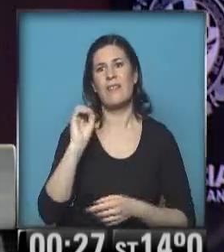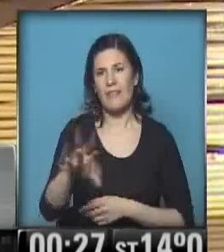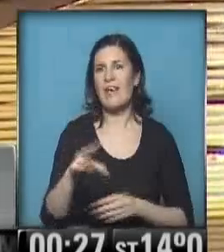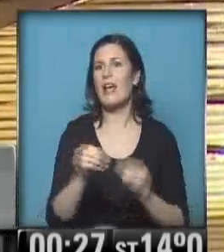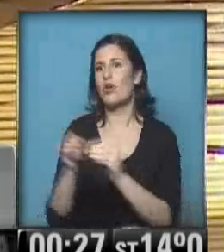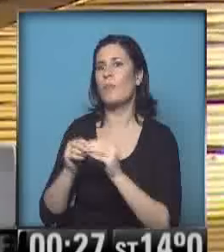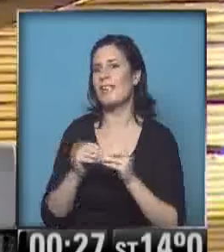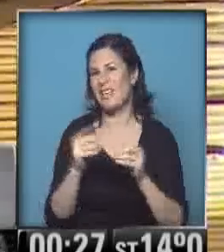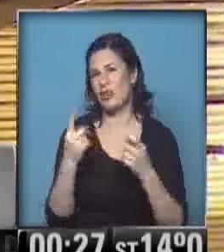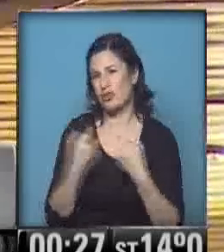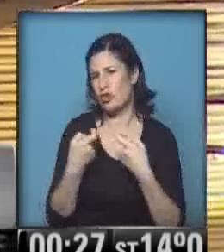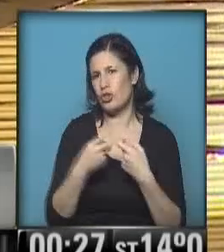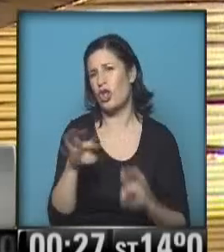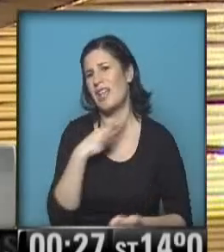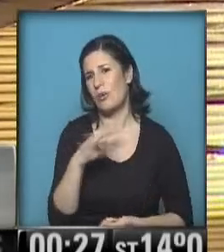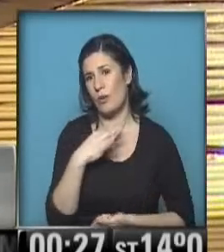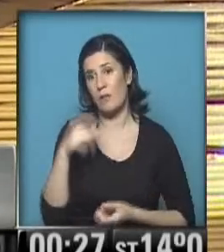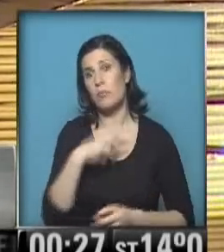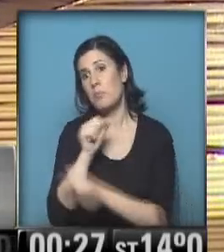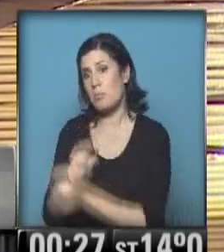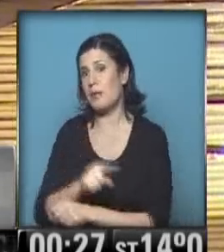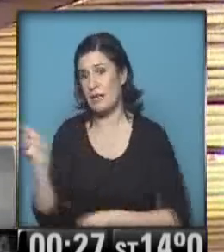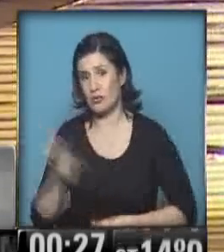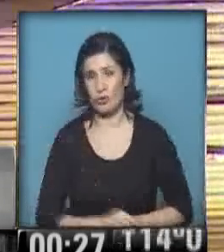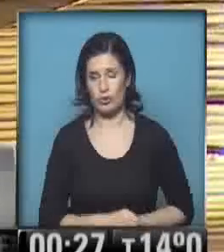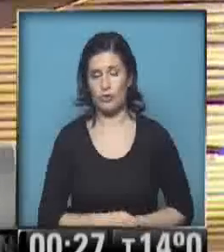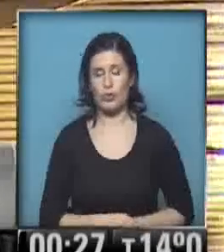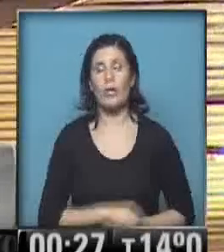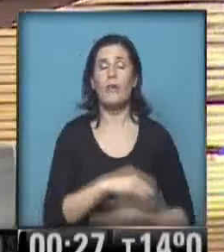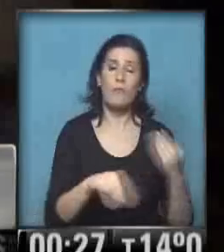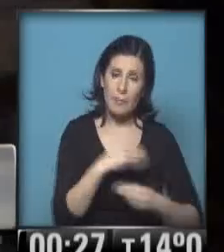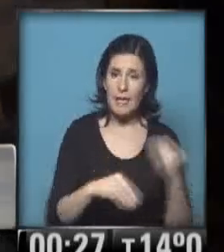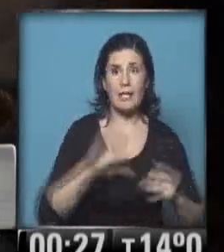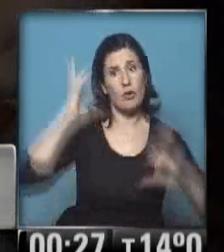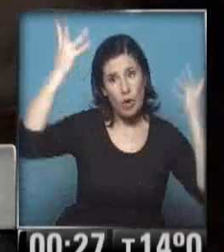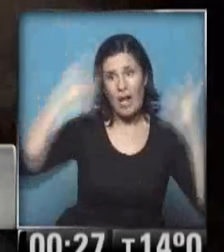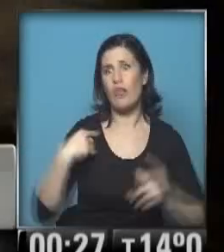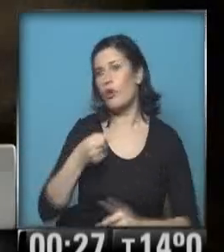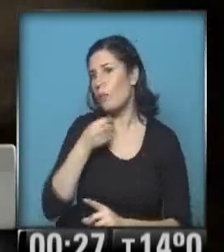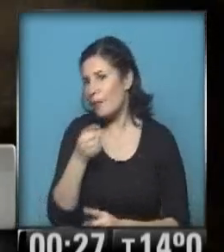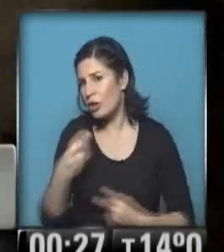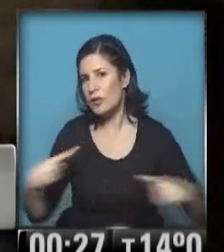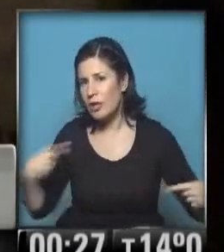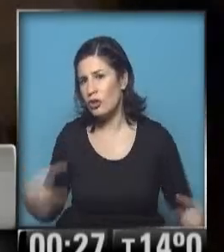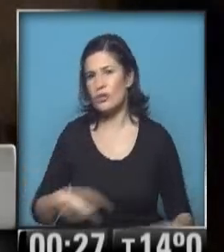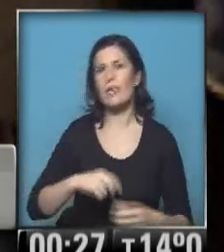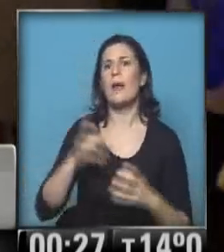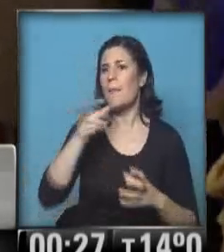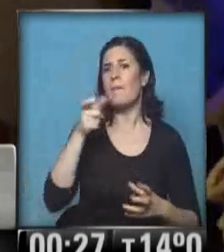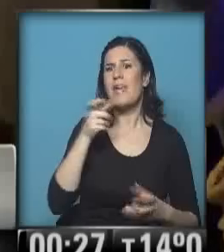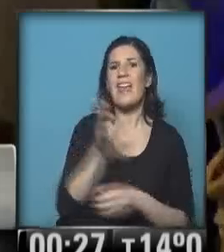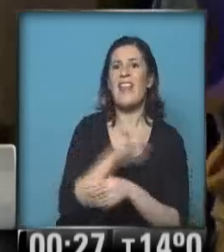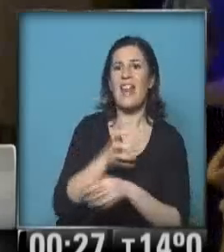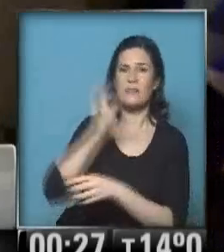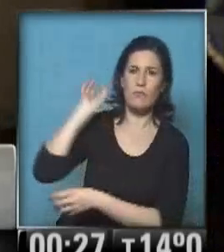quienes habrían sido detenidos. Entre tanto, los familiares indignados con los periodistas arrojaron piedras contra los